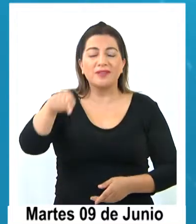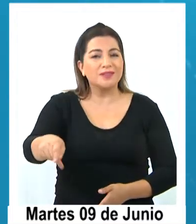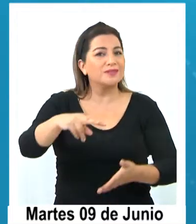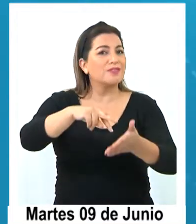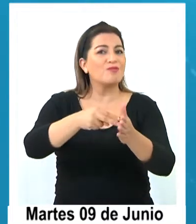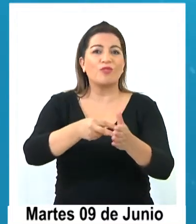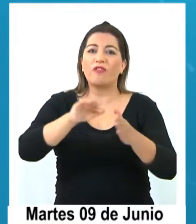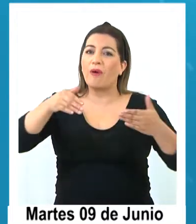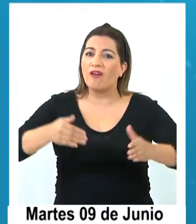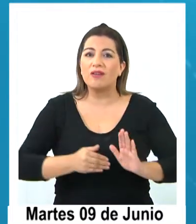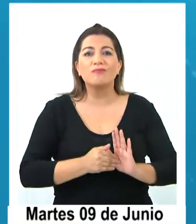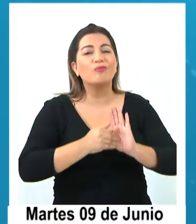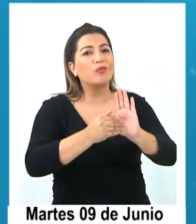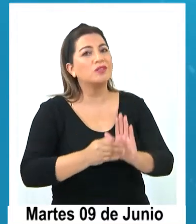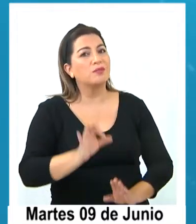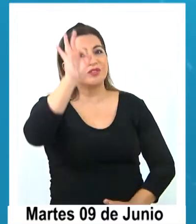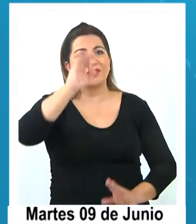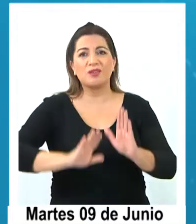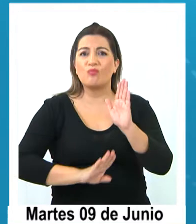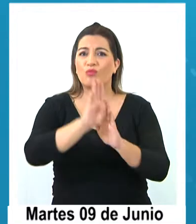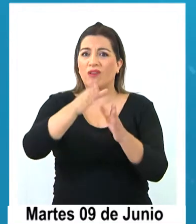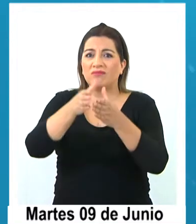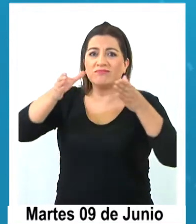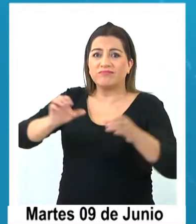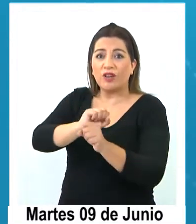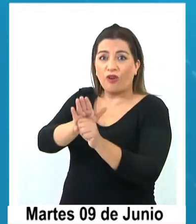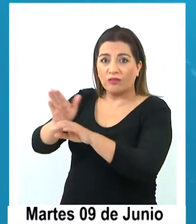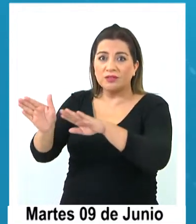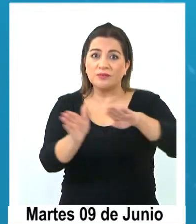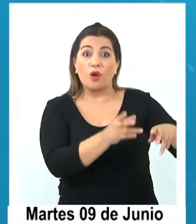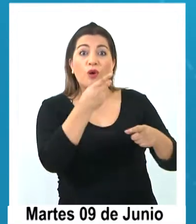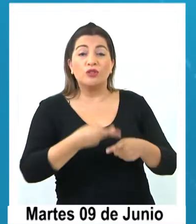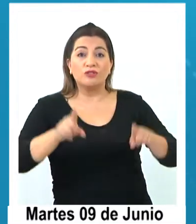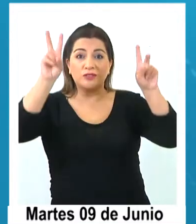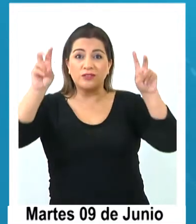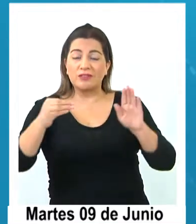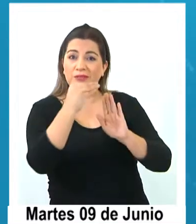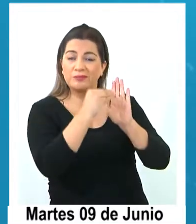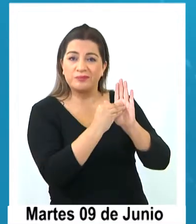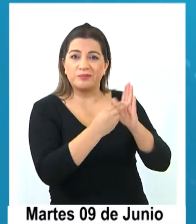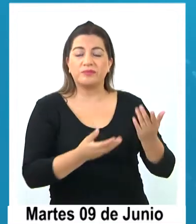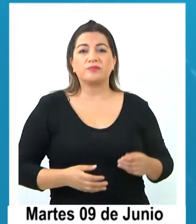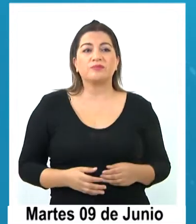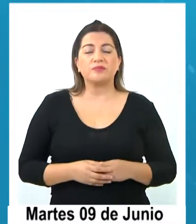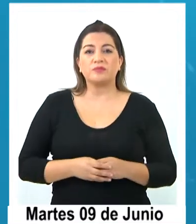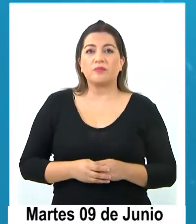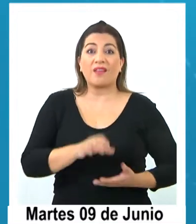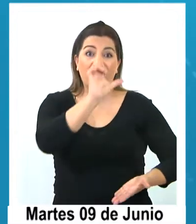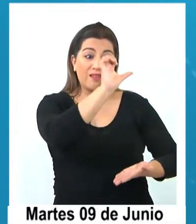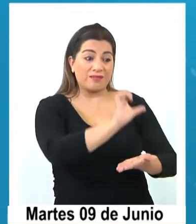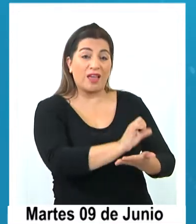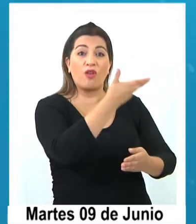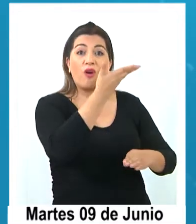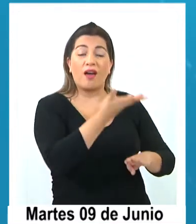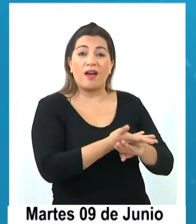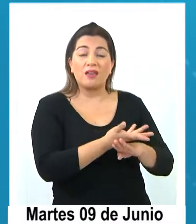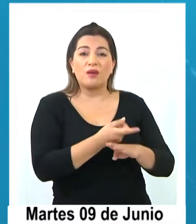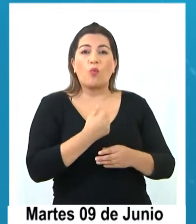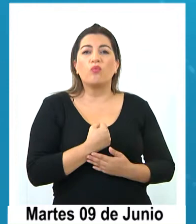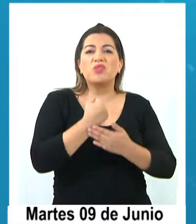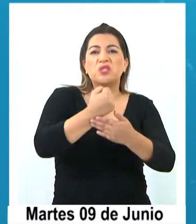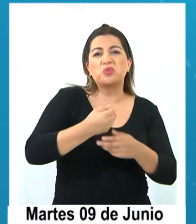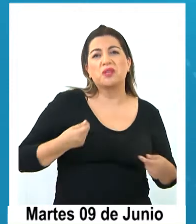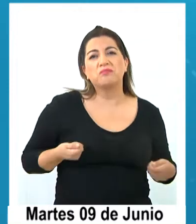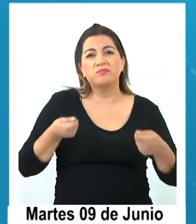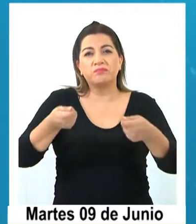se evidencia ahora en estas cifras, ¿no? Otro punto fue el Estado, si bien otorgó subsidios,